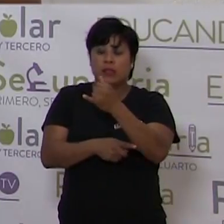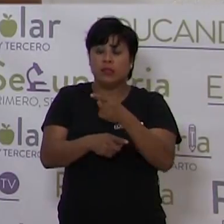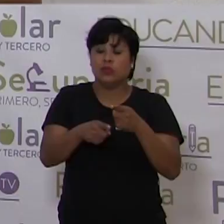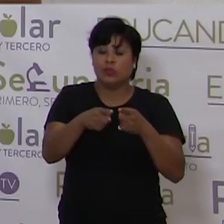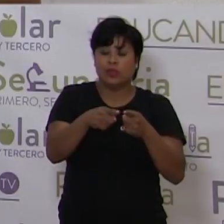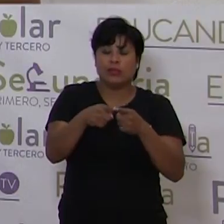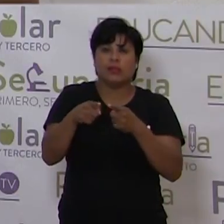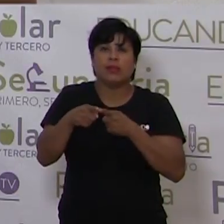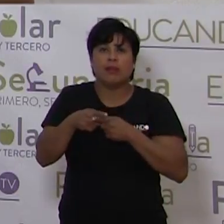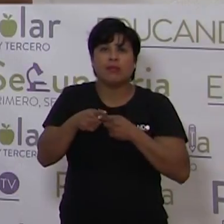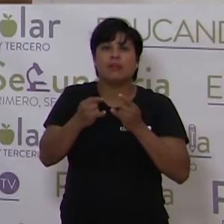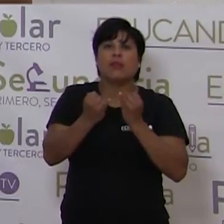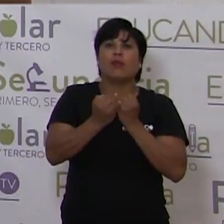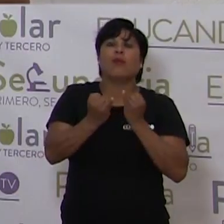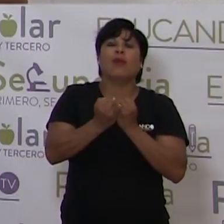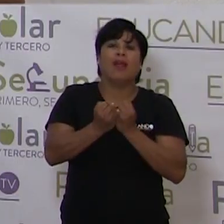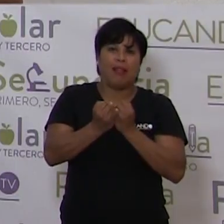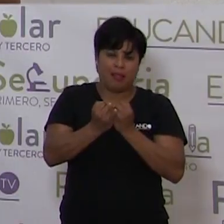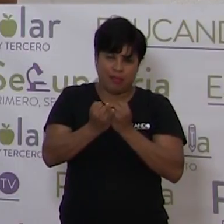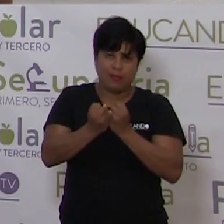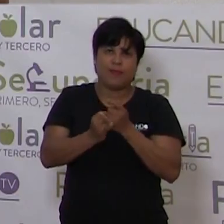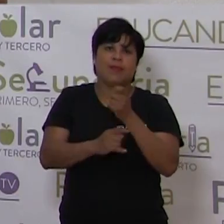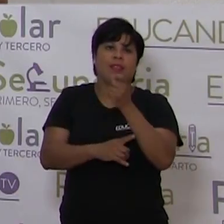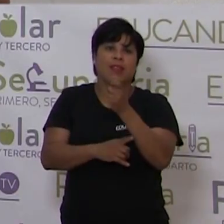lados también son